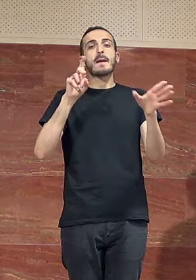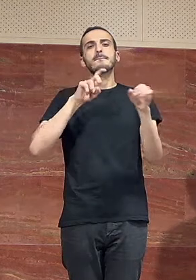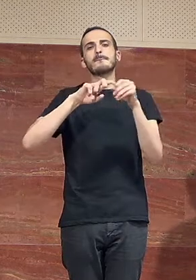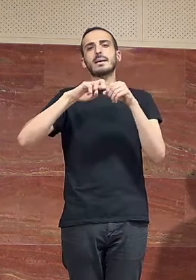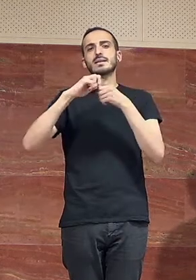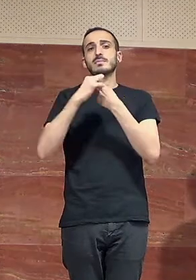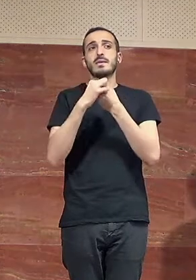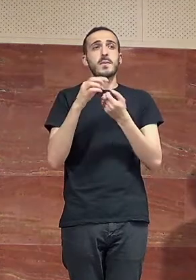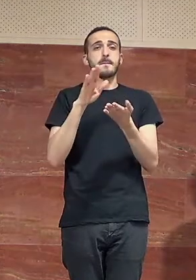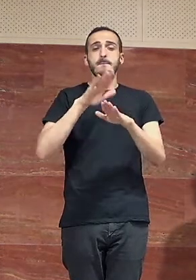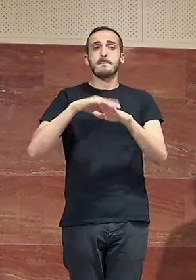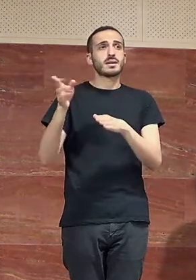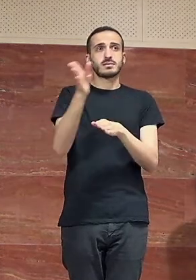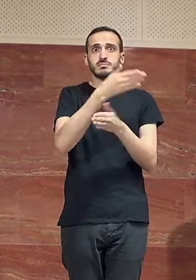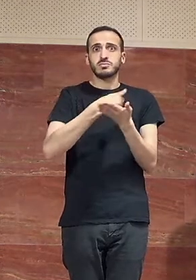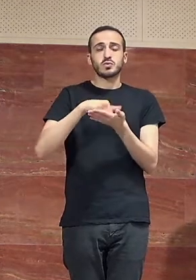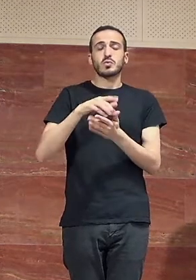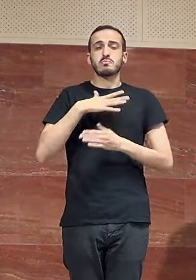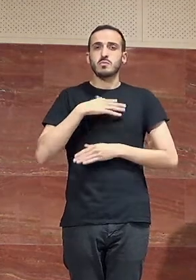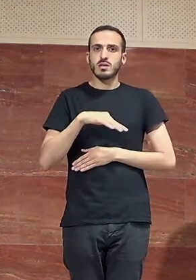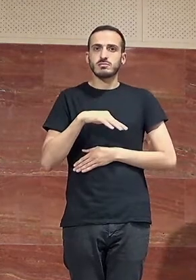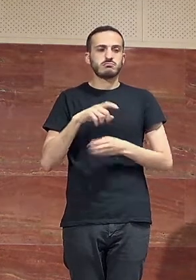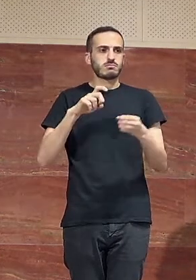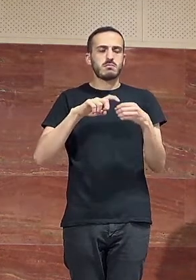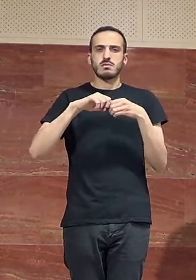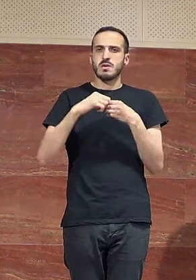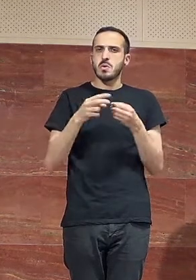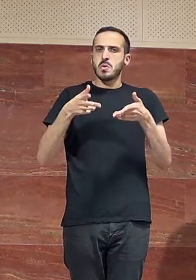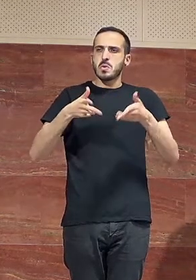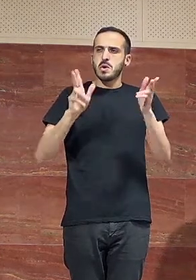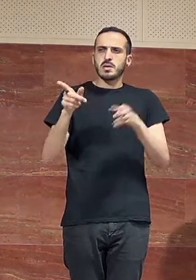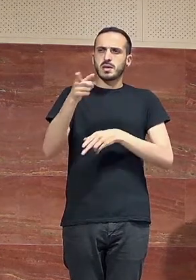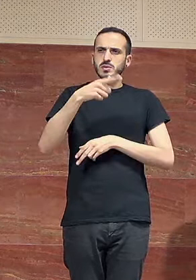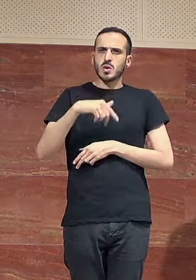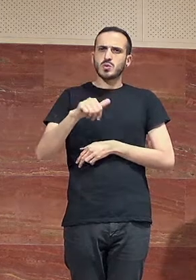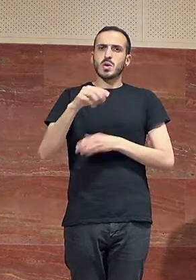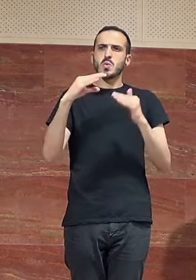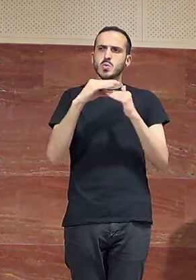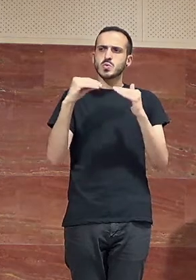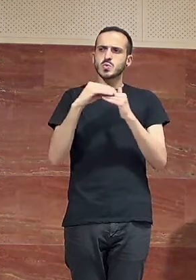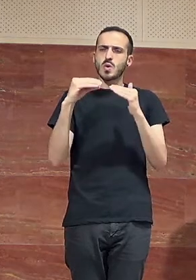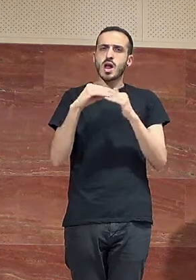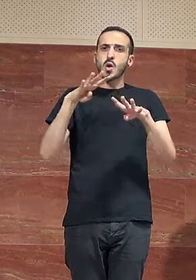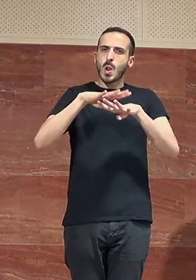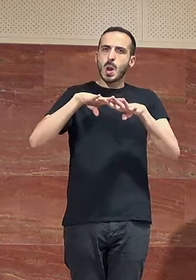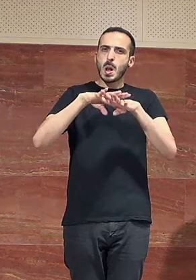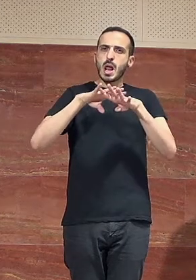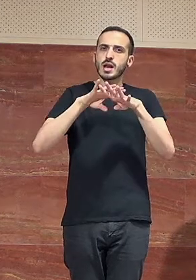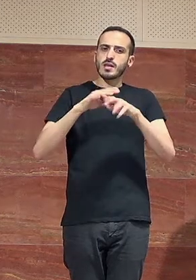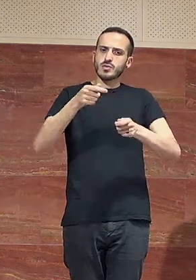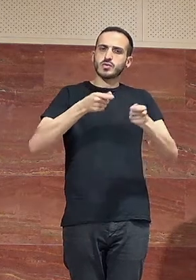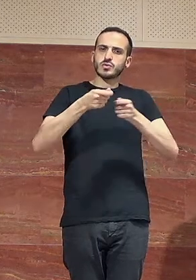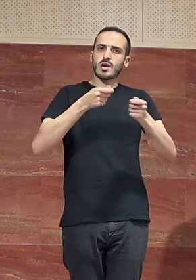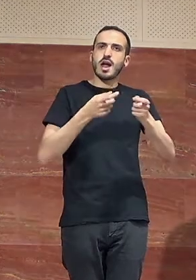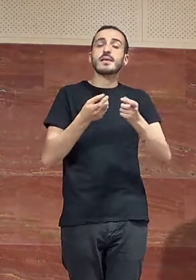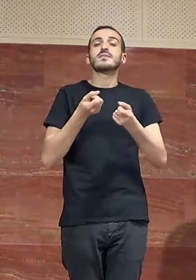como mecanismo que tiene que tener información libre y manipulable, o sea, el usuario a través de las redes sociales o de otros mecanismos tiene que poder manipular esa